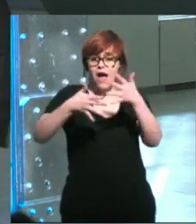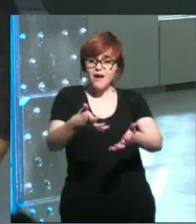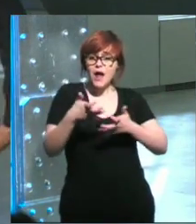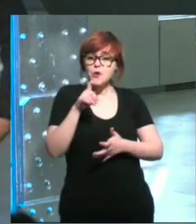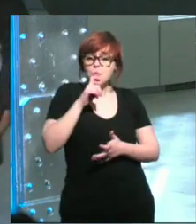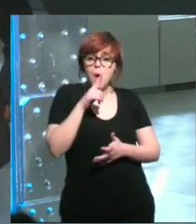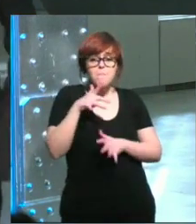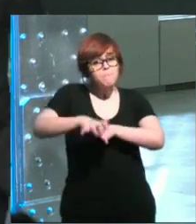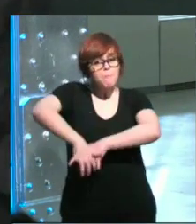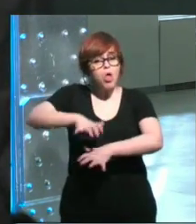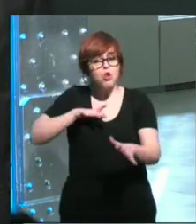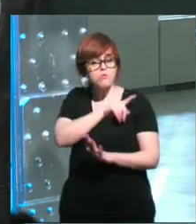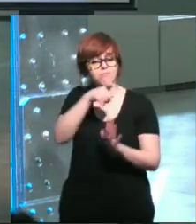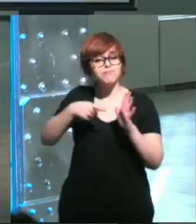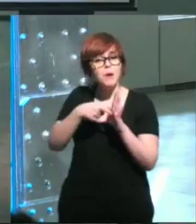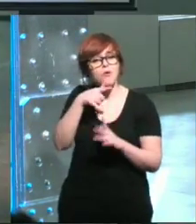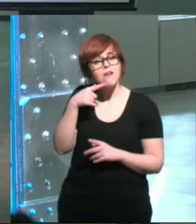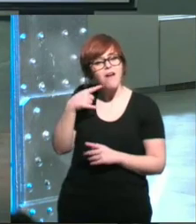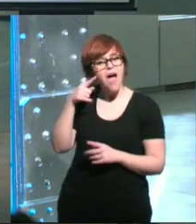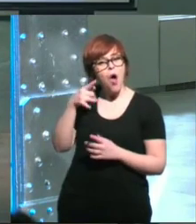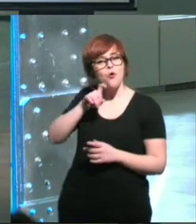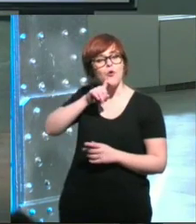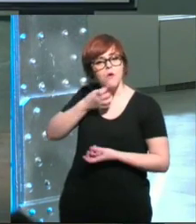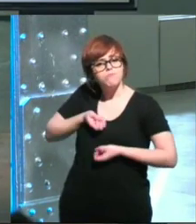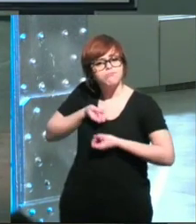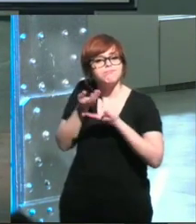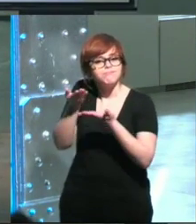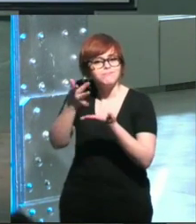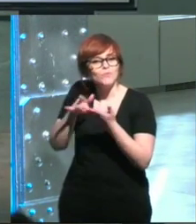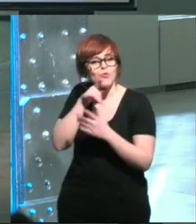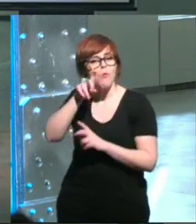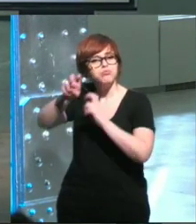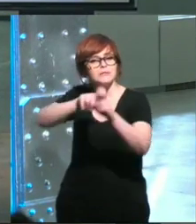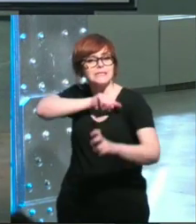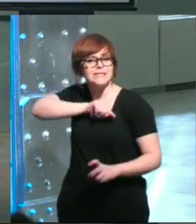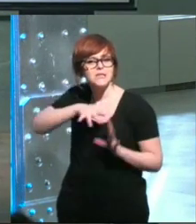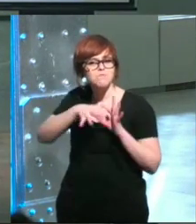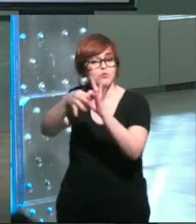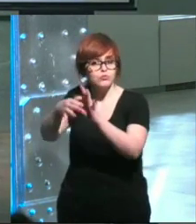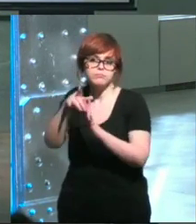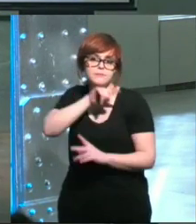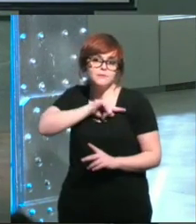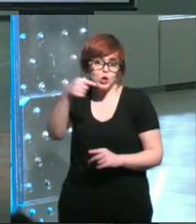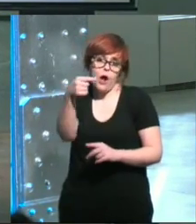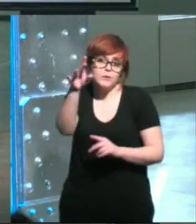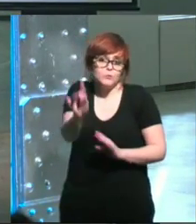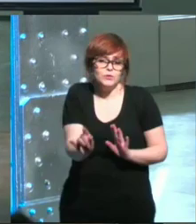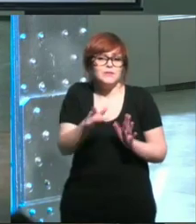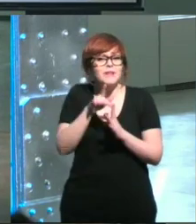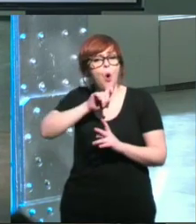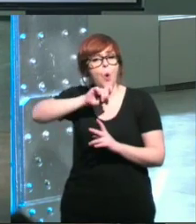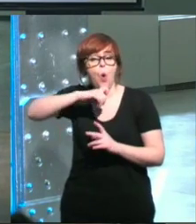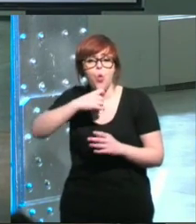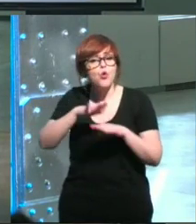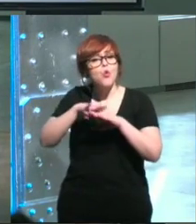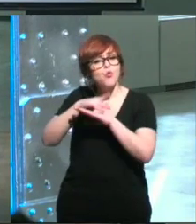Lo logró apelando a los sentimientos más básicos de la gente. Desafortunadamente, los sentimientos más negativos. El odio. No es culpa